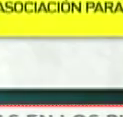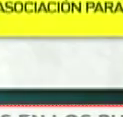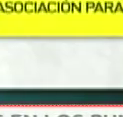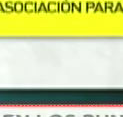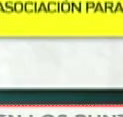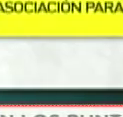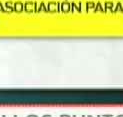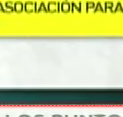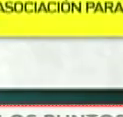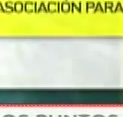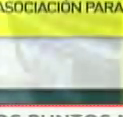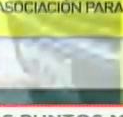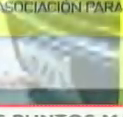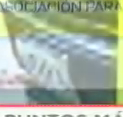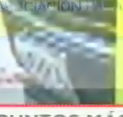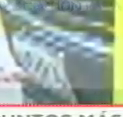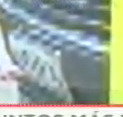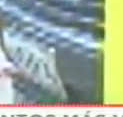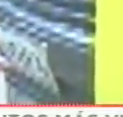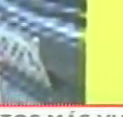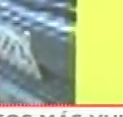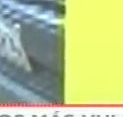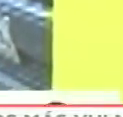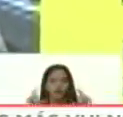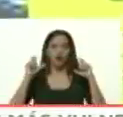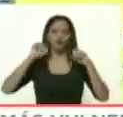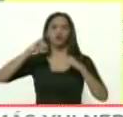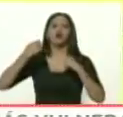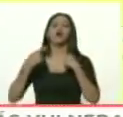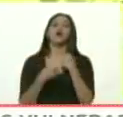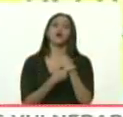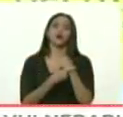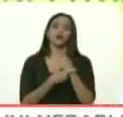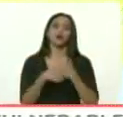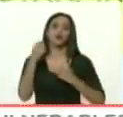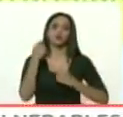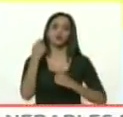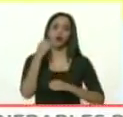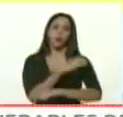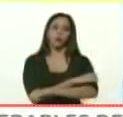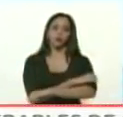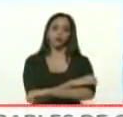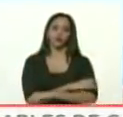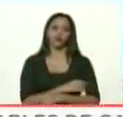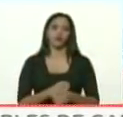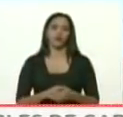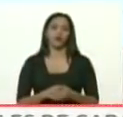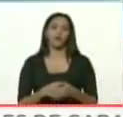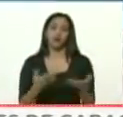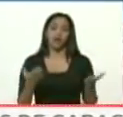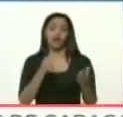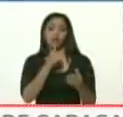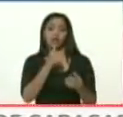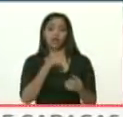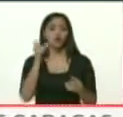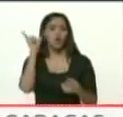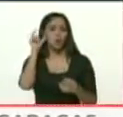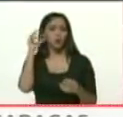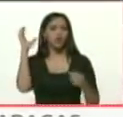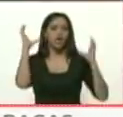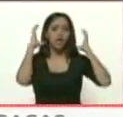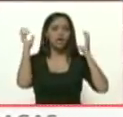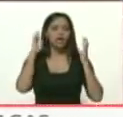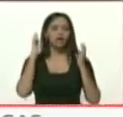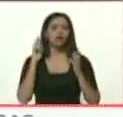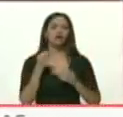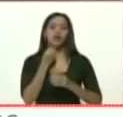la persona con la cual aparece fotografiado el diputado de derecha Juan Guaidó, para quienes nos siguen a través de las señales de radio.